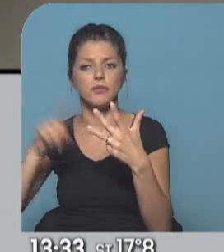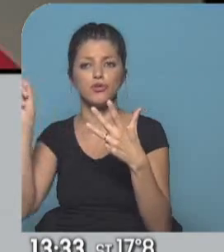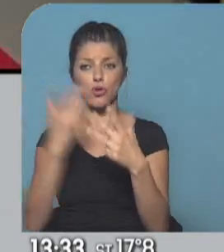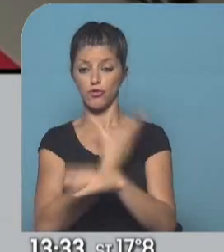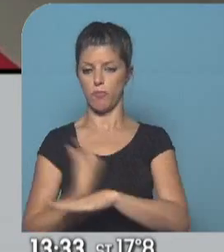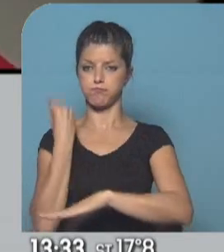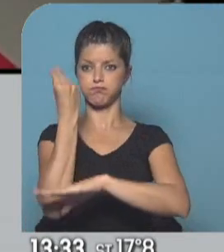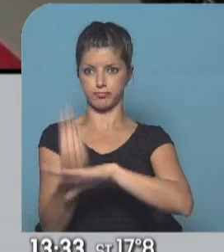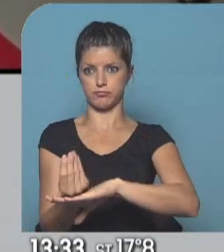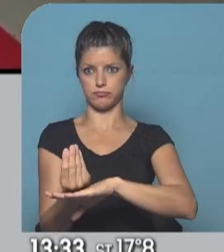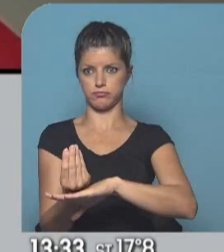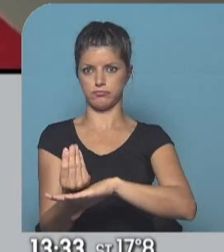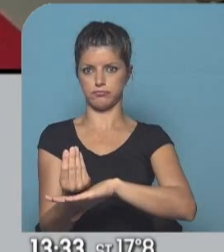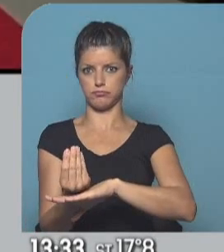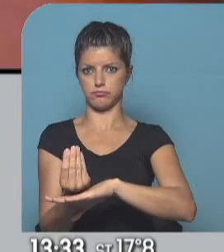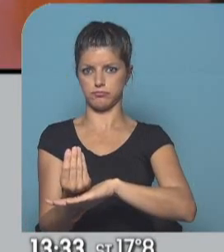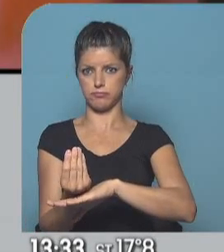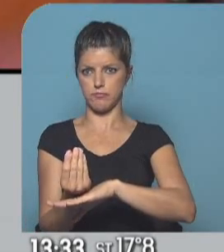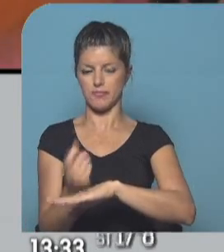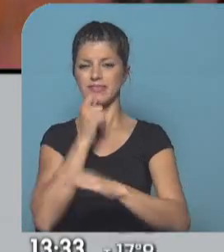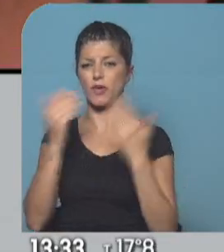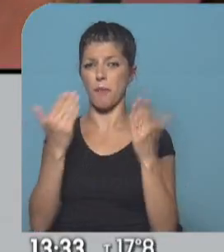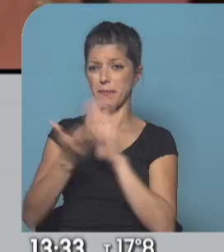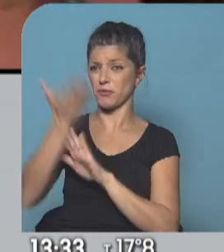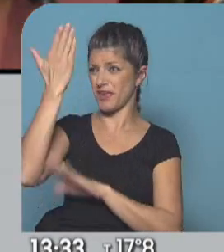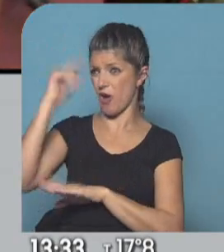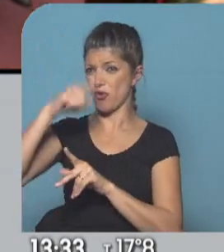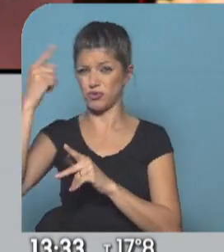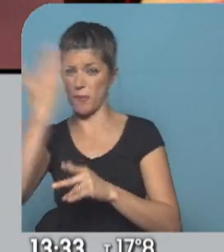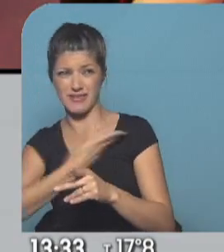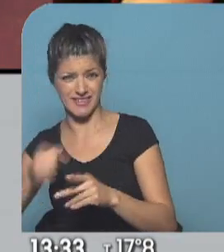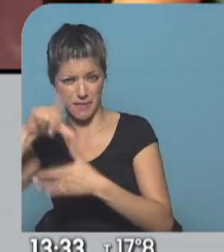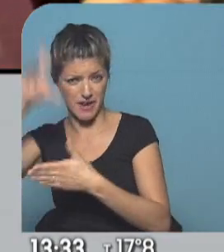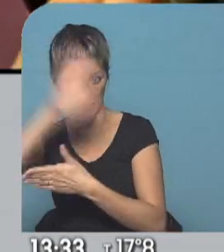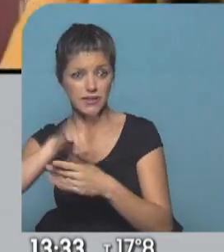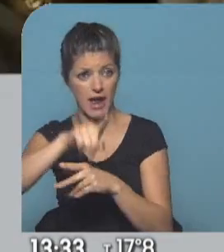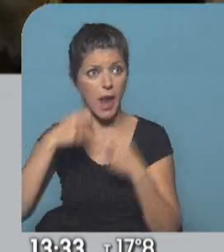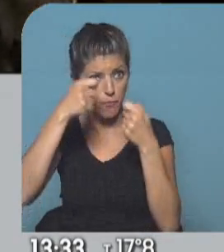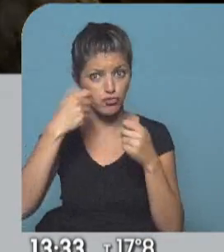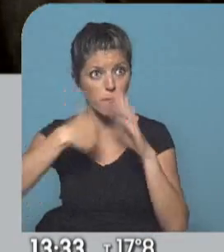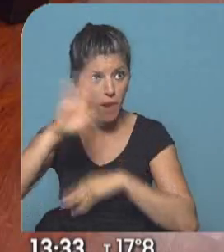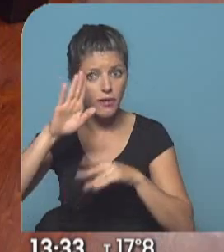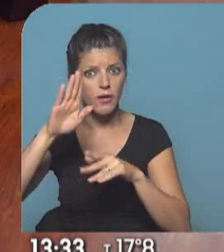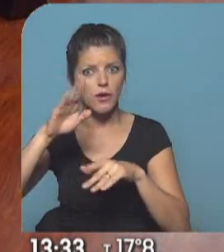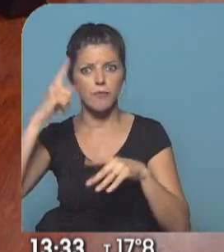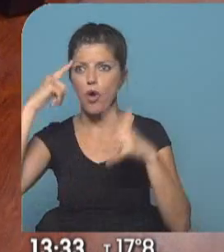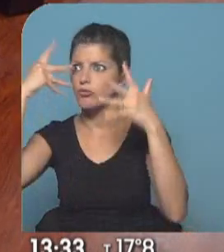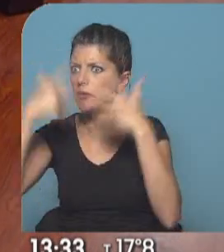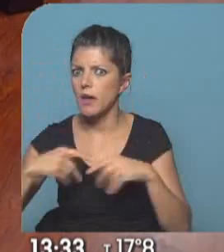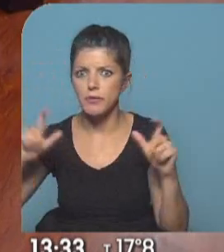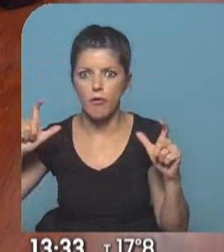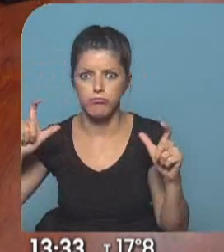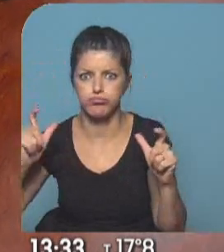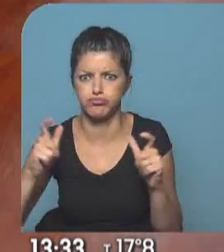expectativa incluso más alta comparativamente con la que asumen otros presidentes de América Latina, y al rato ya empiezan a desplomarse. A pesar de que